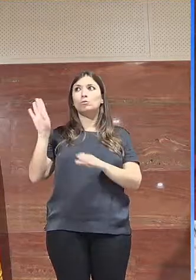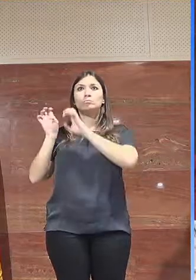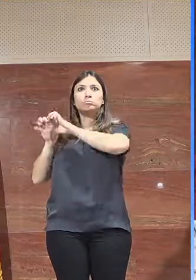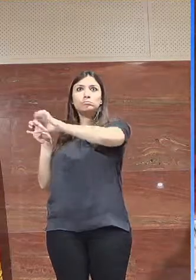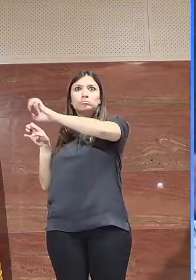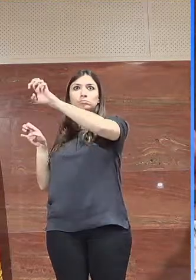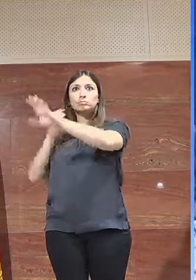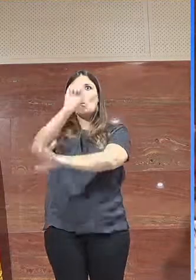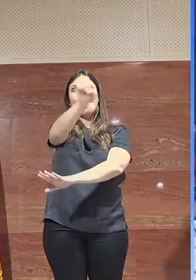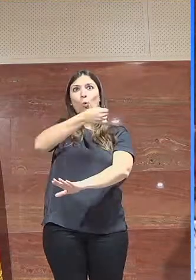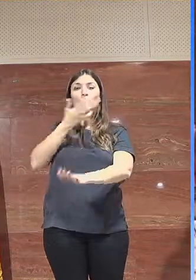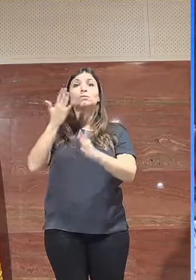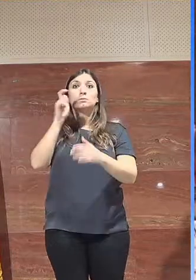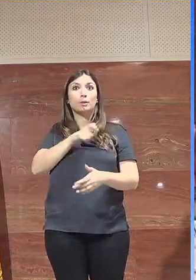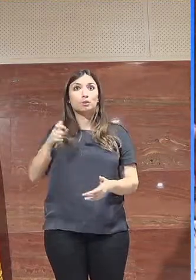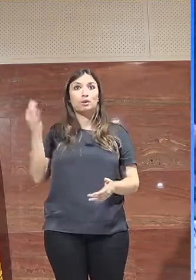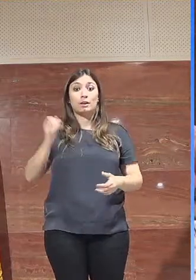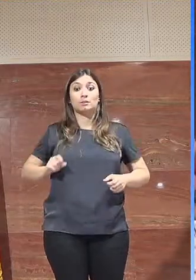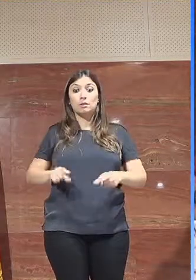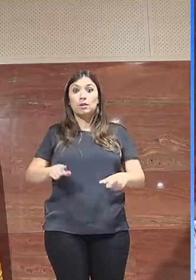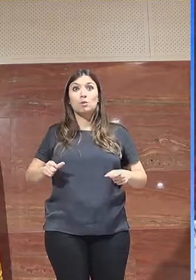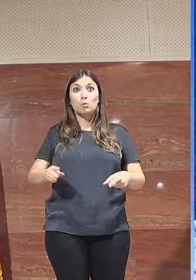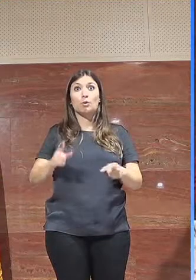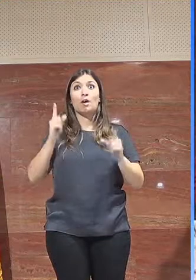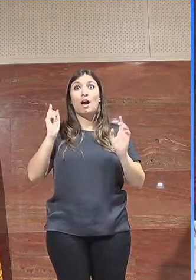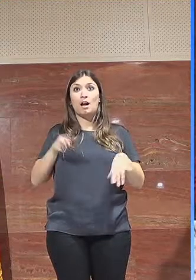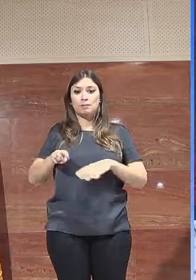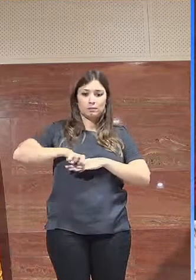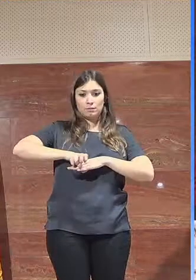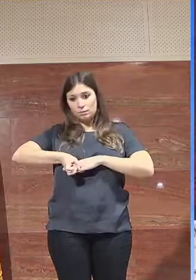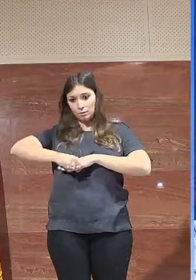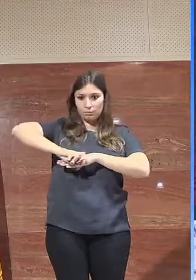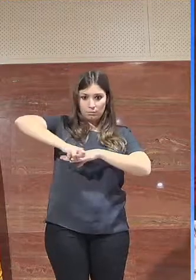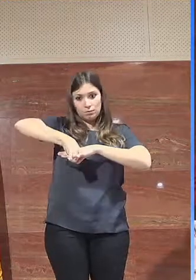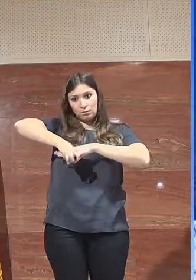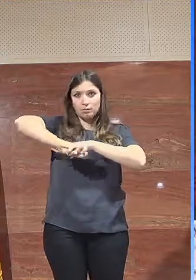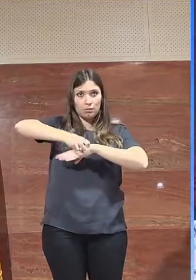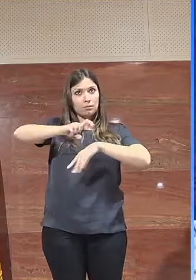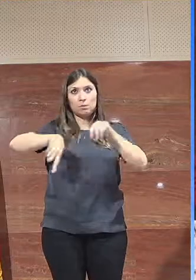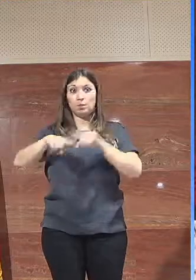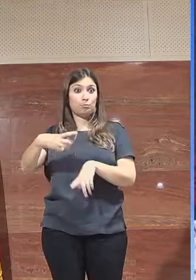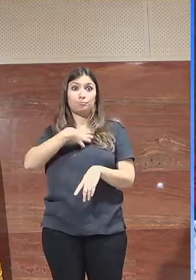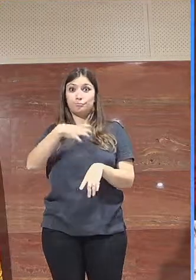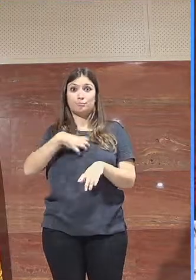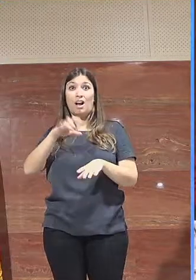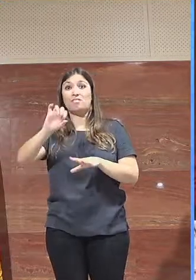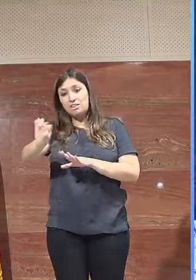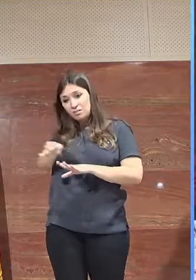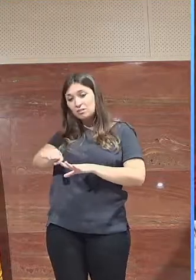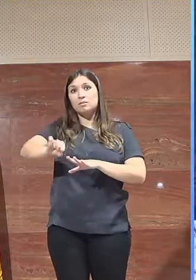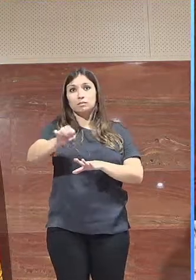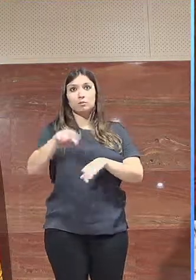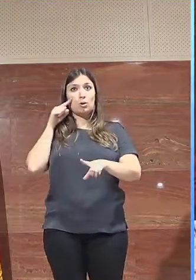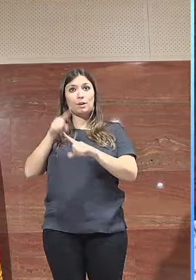lado, ¿no? Con lo cual obliga a las personas que utilizan silla de ruedas a continuos movimientos, ¿no? De giro, avance, giro, marcha atrás, giro,